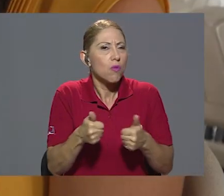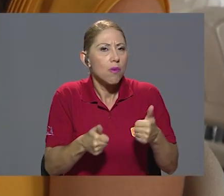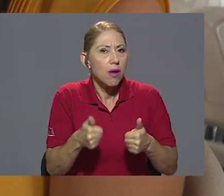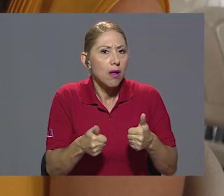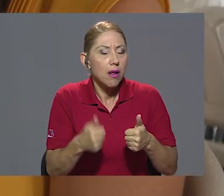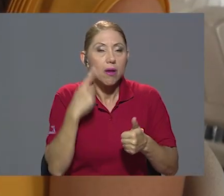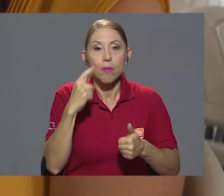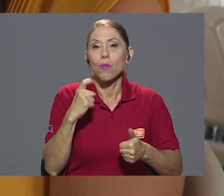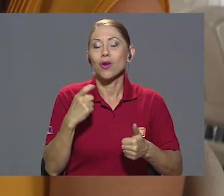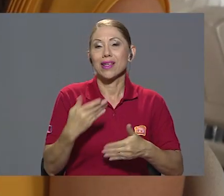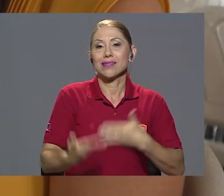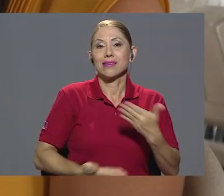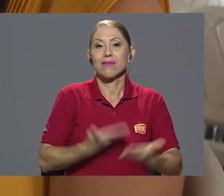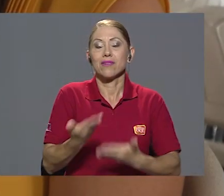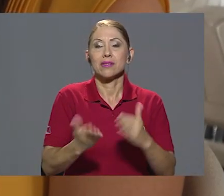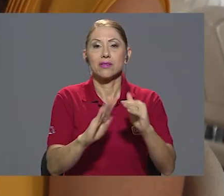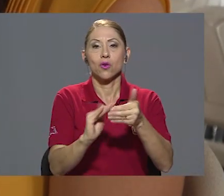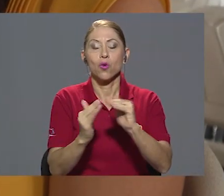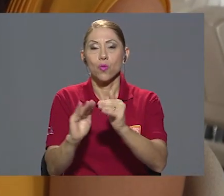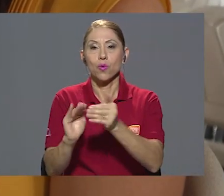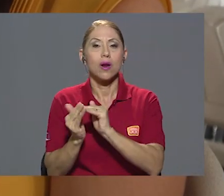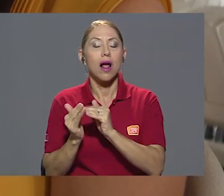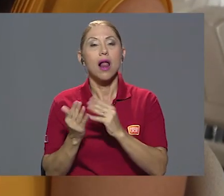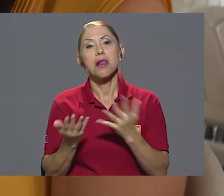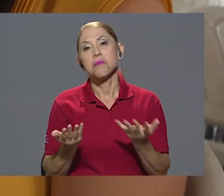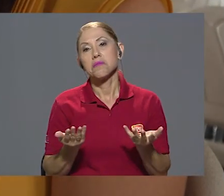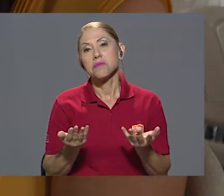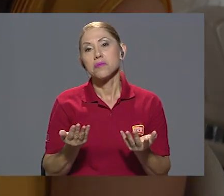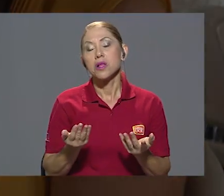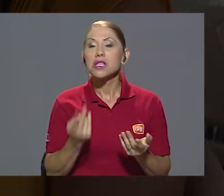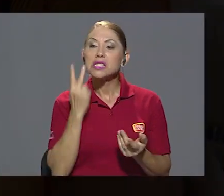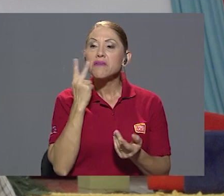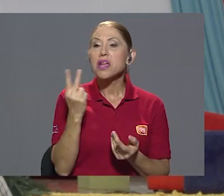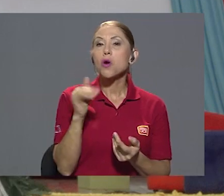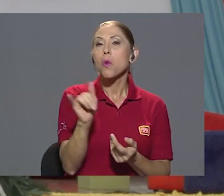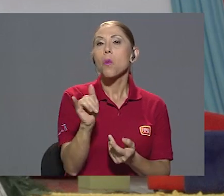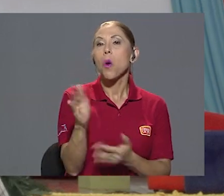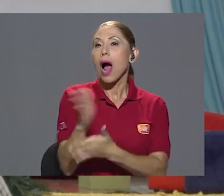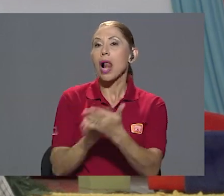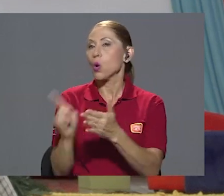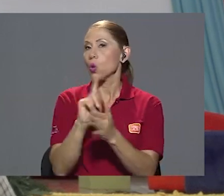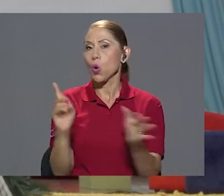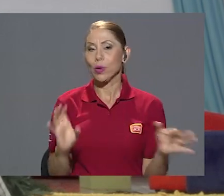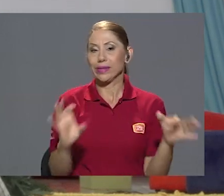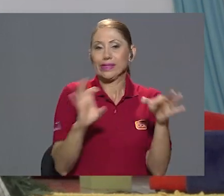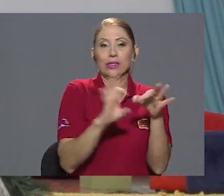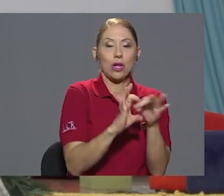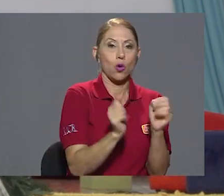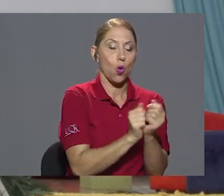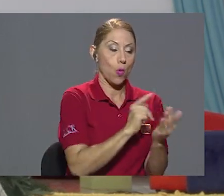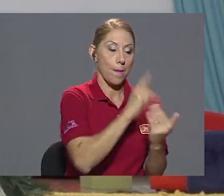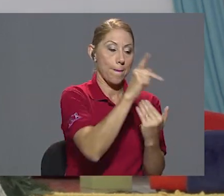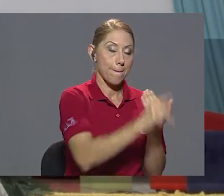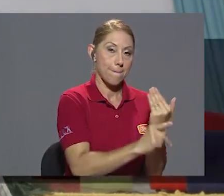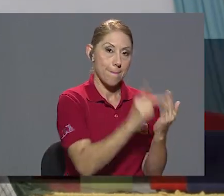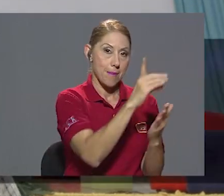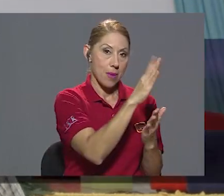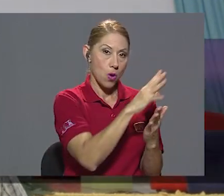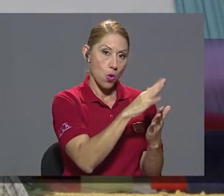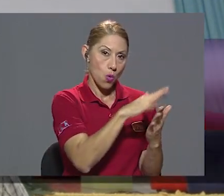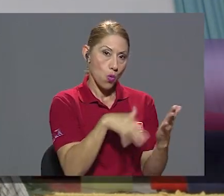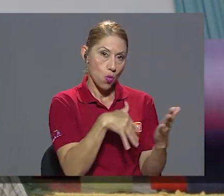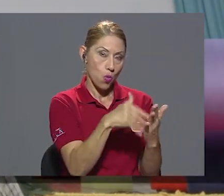comunal generalmente se ha tendido a ver como algo que es ajeno al currículum. Pero cuando vemos los objetivos